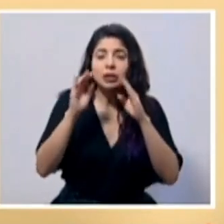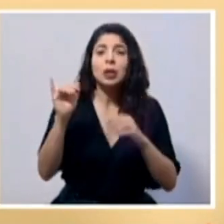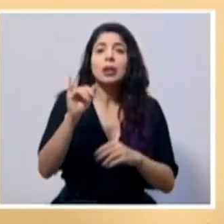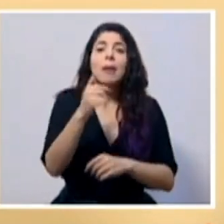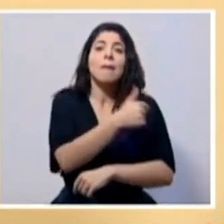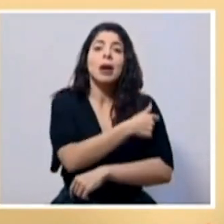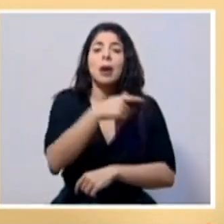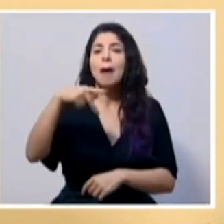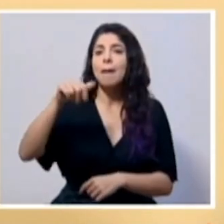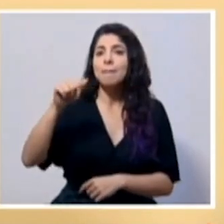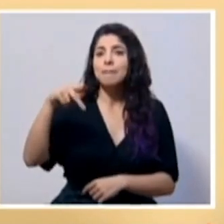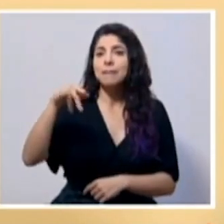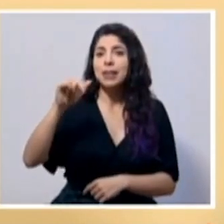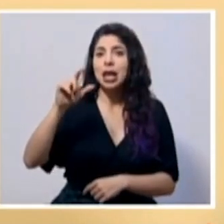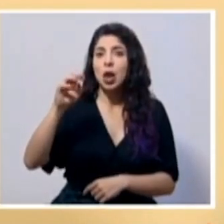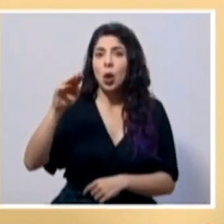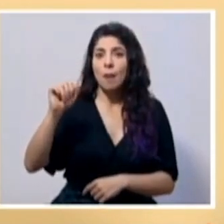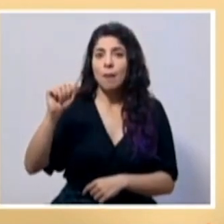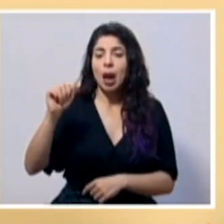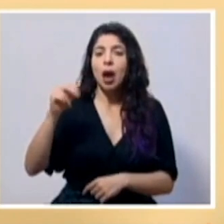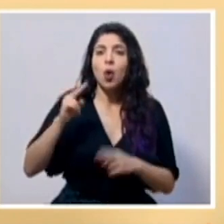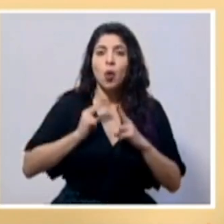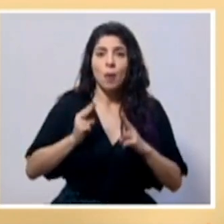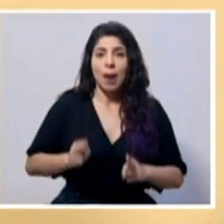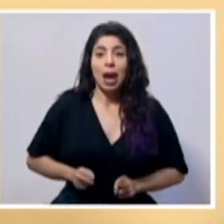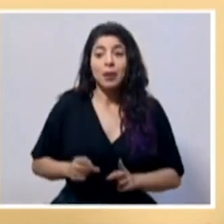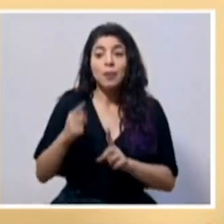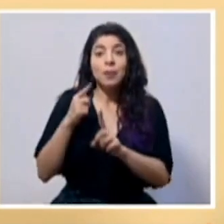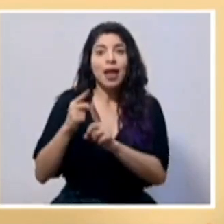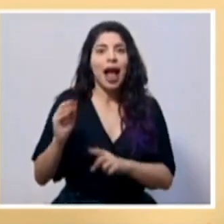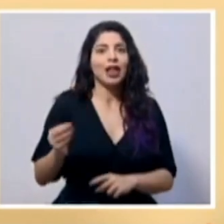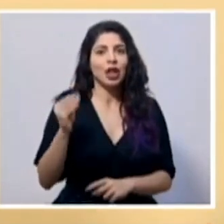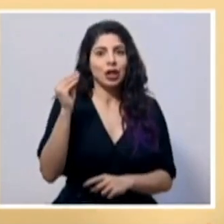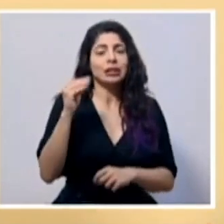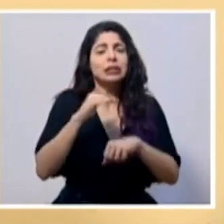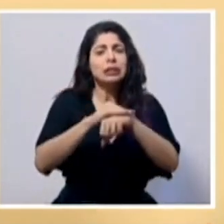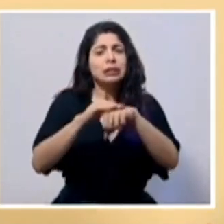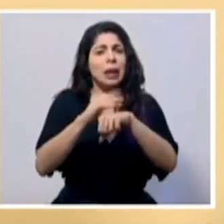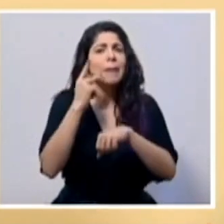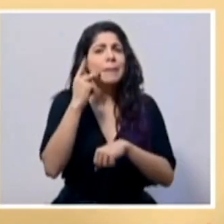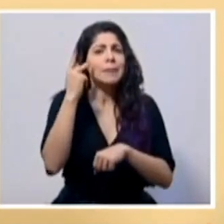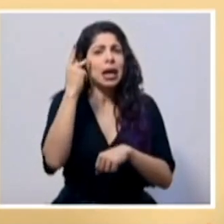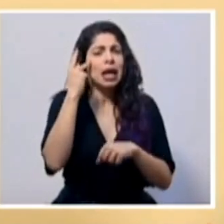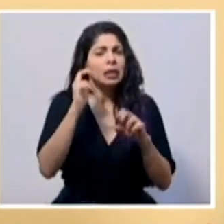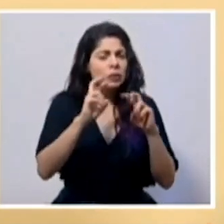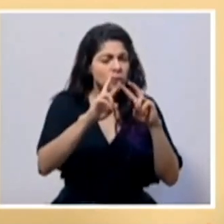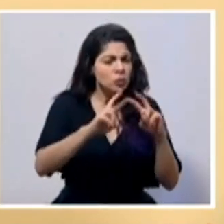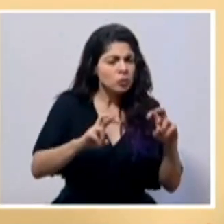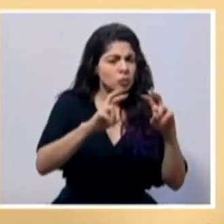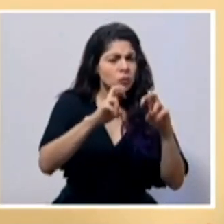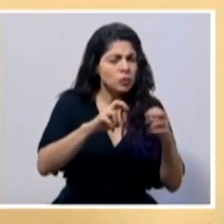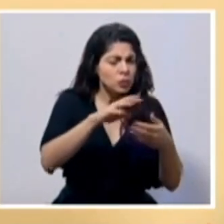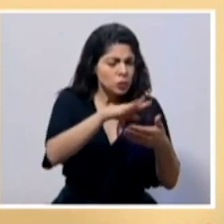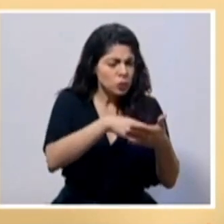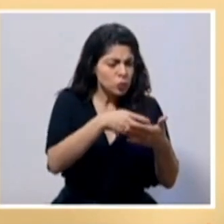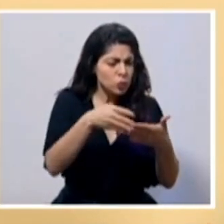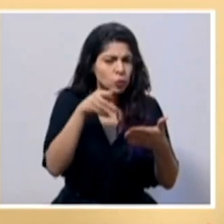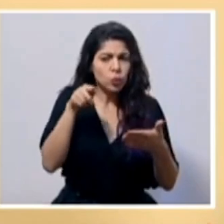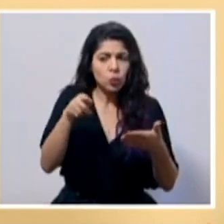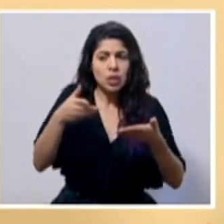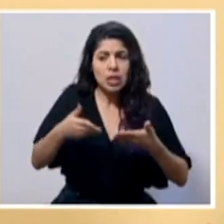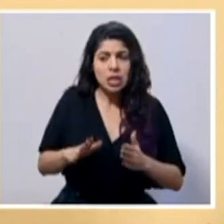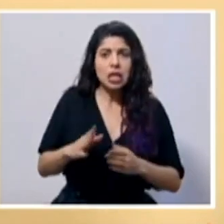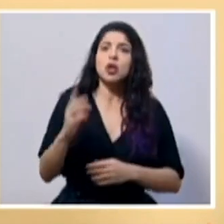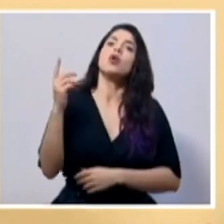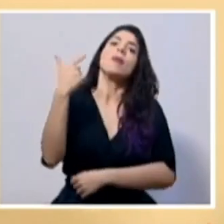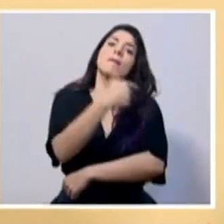humano con los adolescentes, que por favor también los padres estén revisando que tengan las dosis